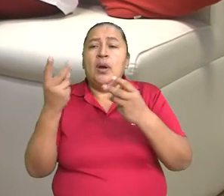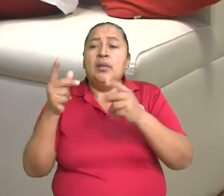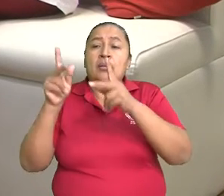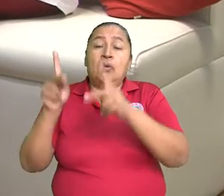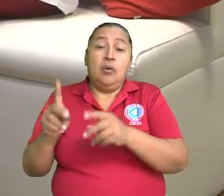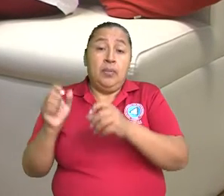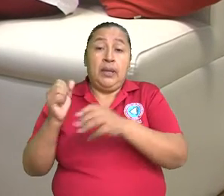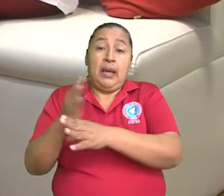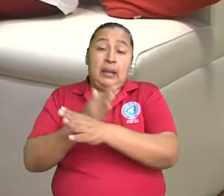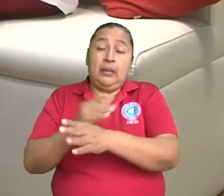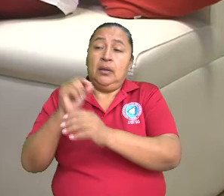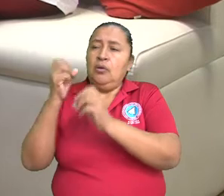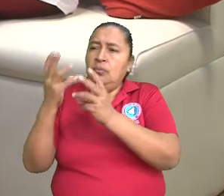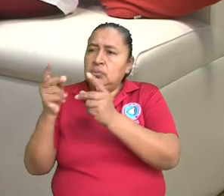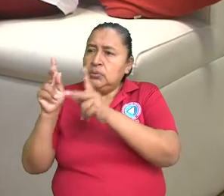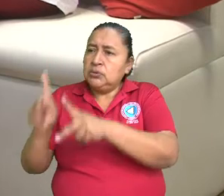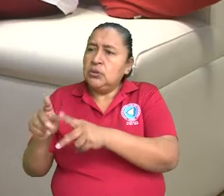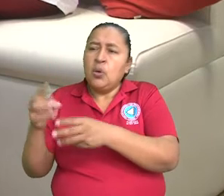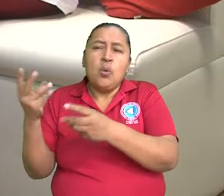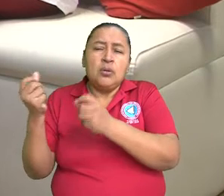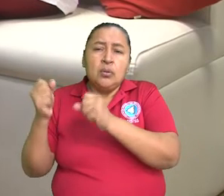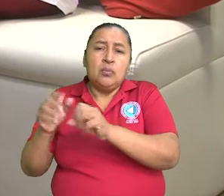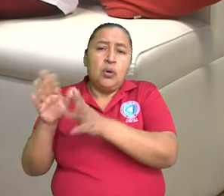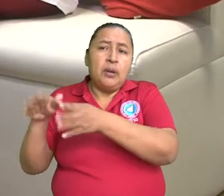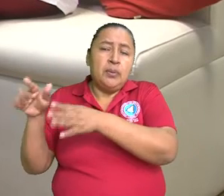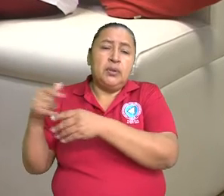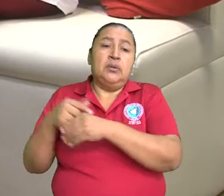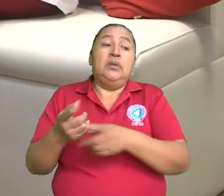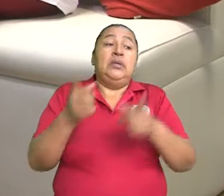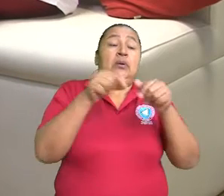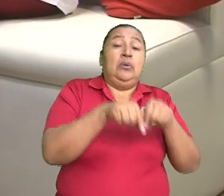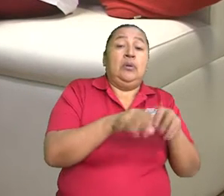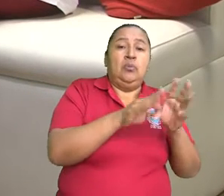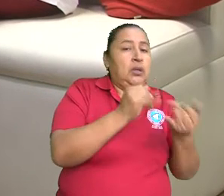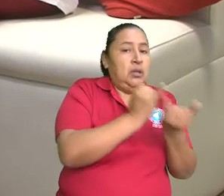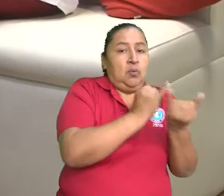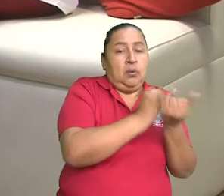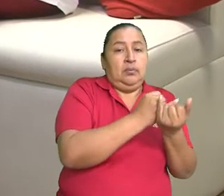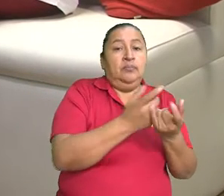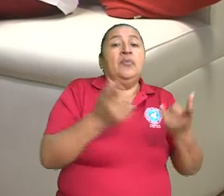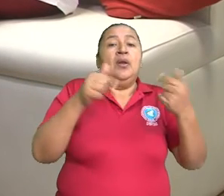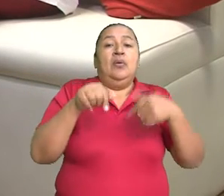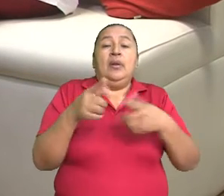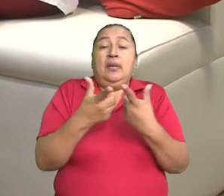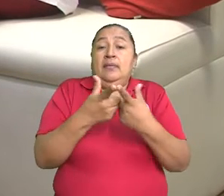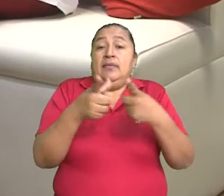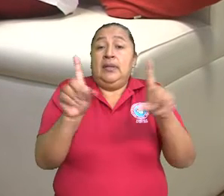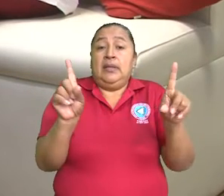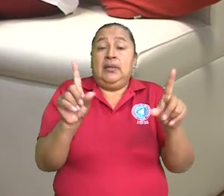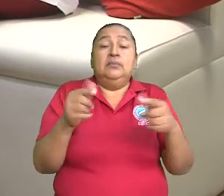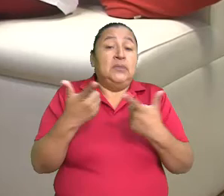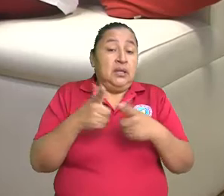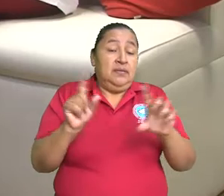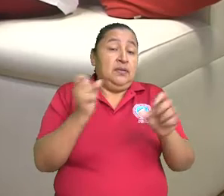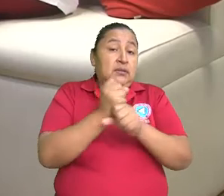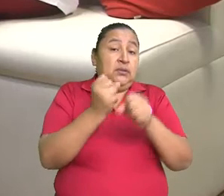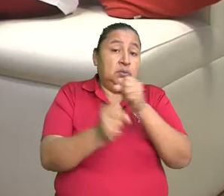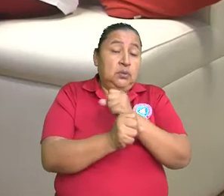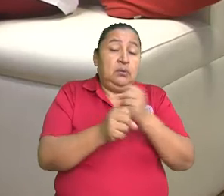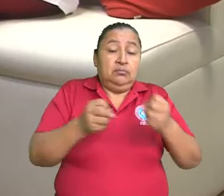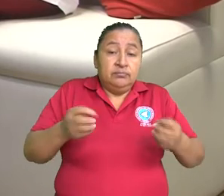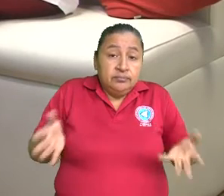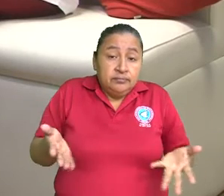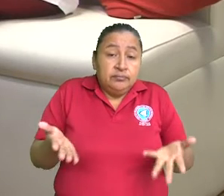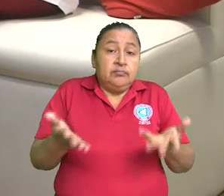parejas tuvo anteriormente, pero las mujeres también, porque ahora la libertad de expresión, la libertad sexual que existe y se está